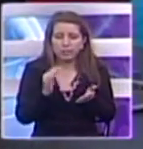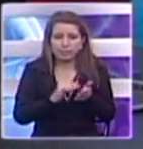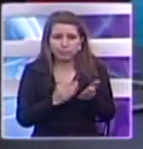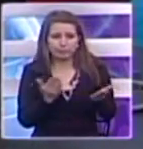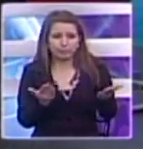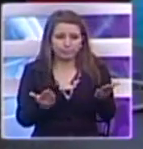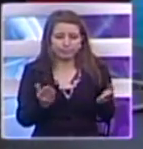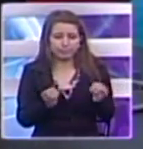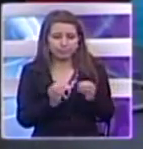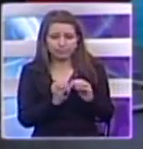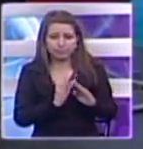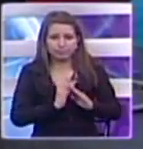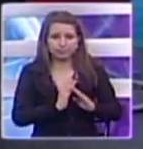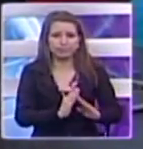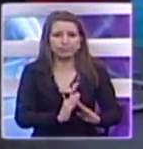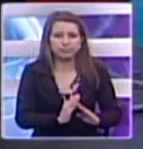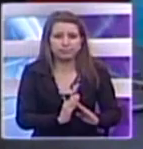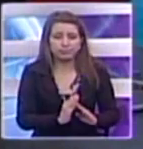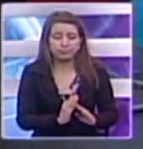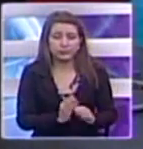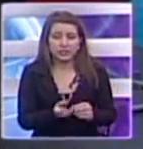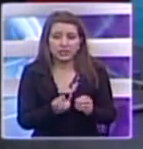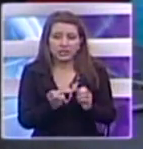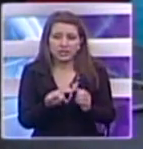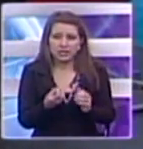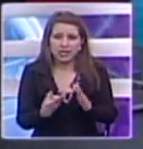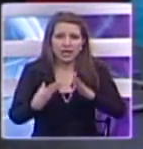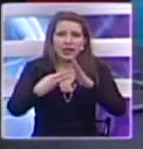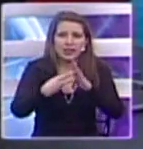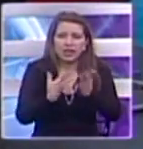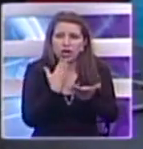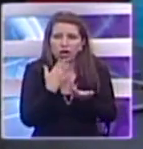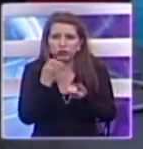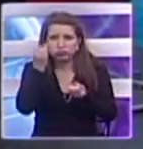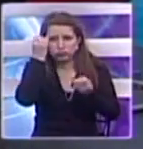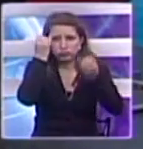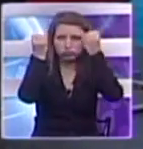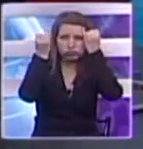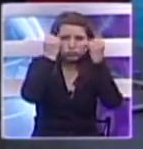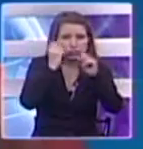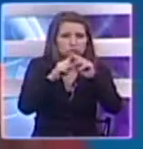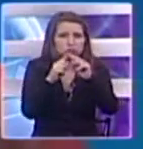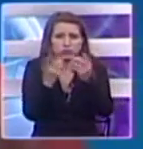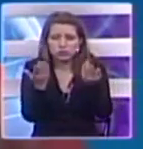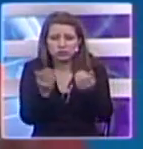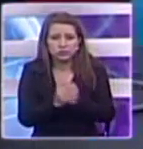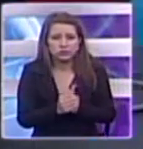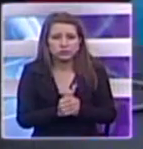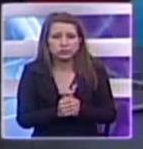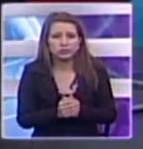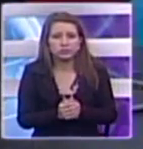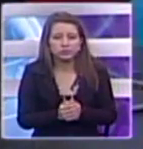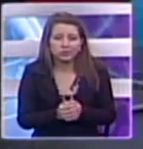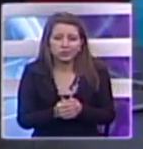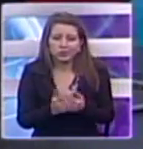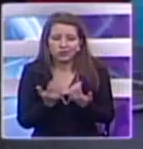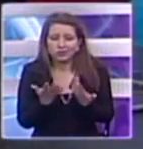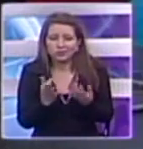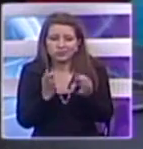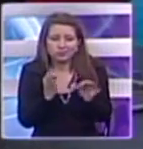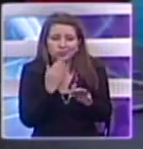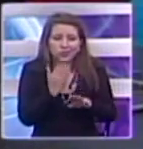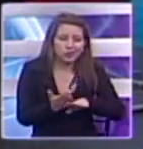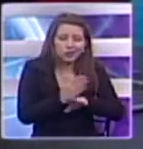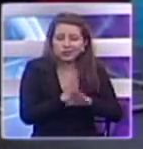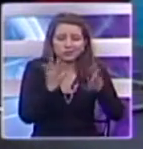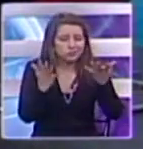medidas preventivas, y diría hasta proactivas, ¿no? En los distintos frentes. Pero no se tomaron? No se lo hizo oportunamente. O